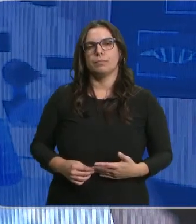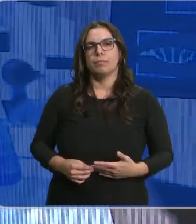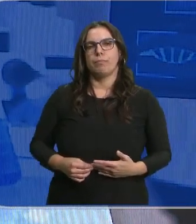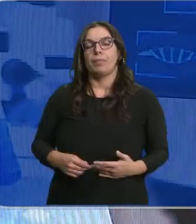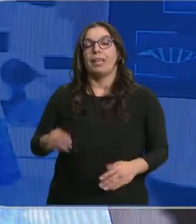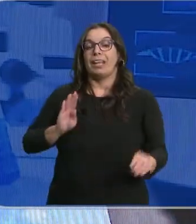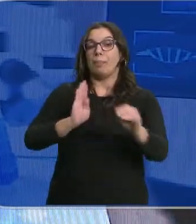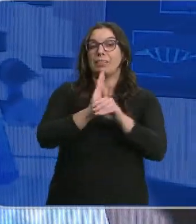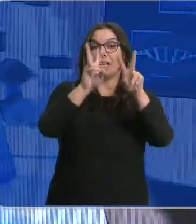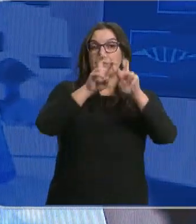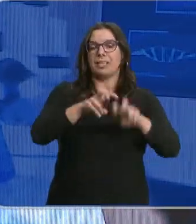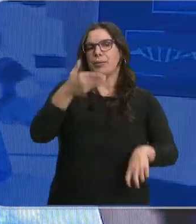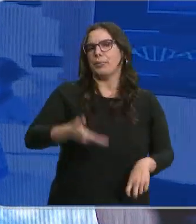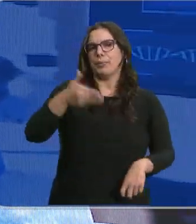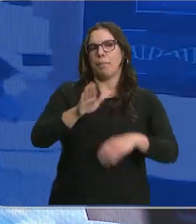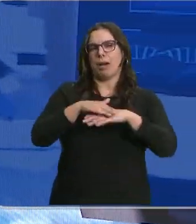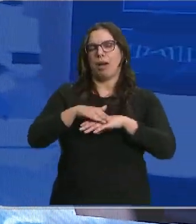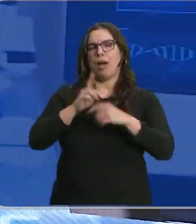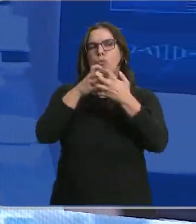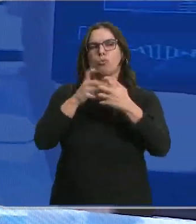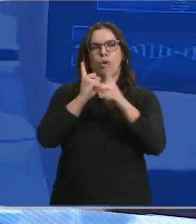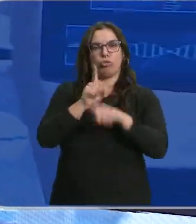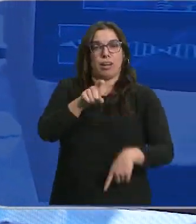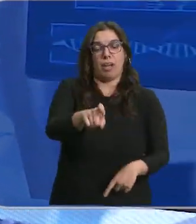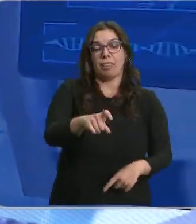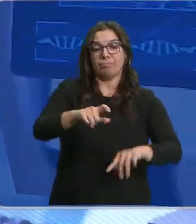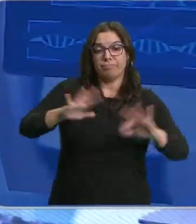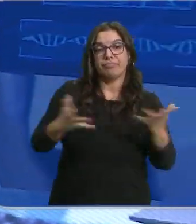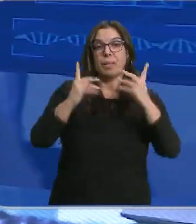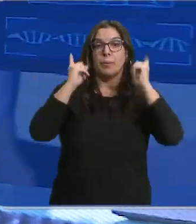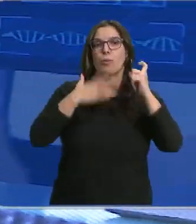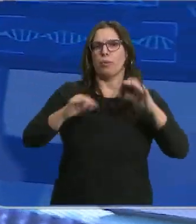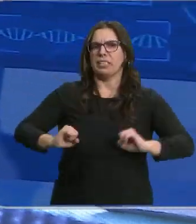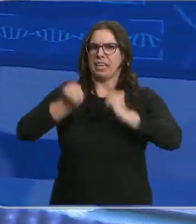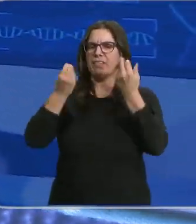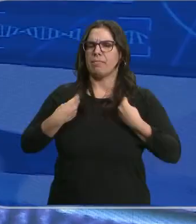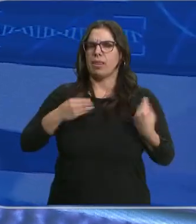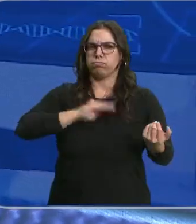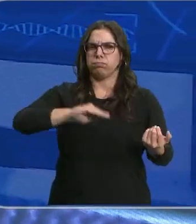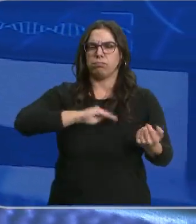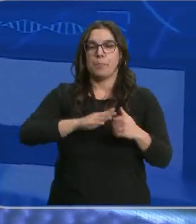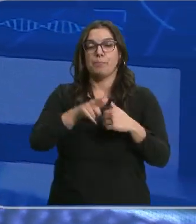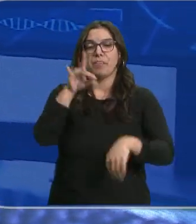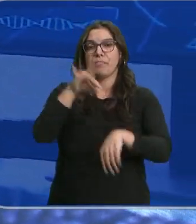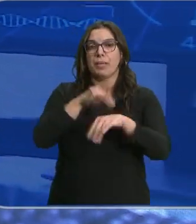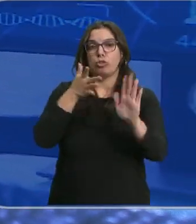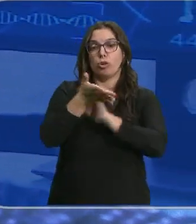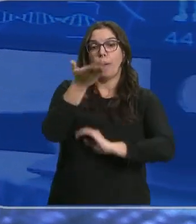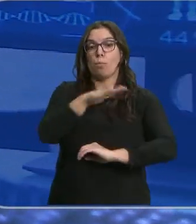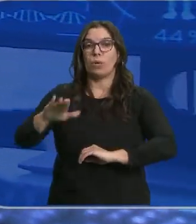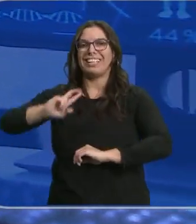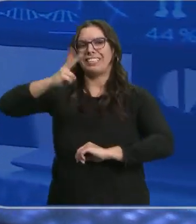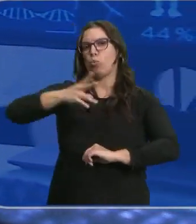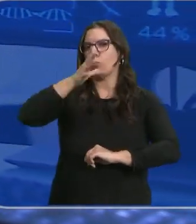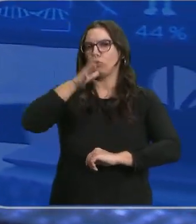Invertir en investigación es clave en la lucha contra el cáncer. Potenciando las medidas preventivas se podrían salvar muchas vidas. Esta enfermedad es la segunda causa de